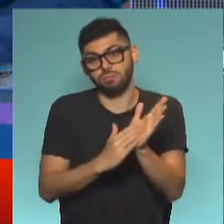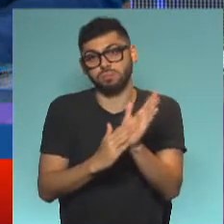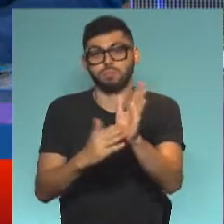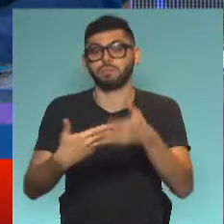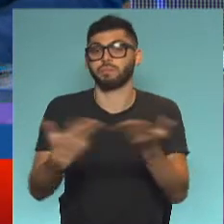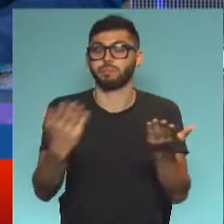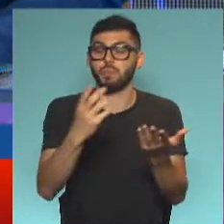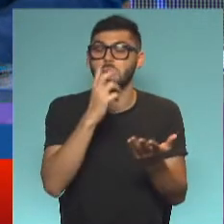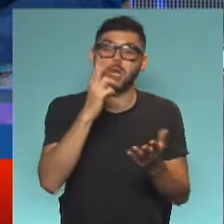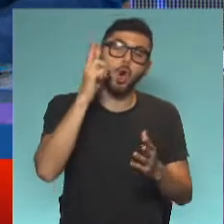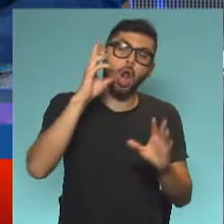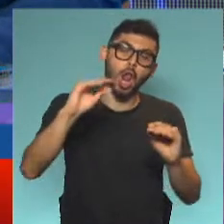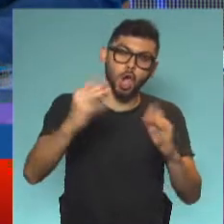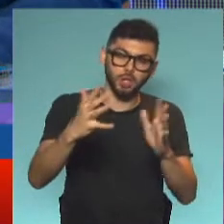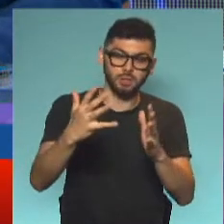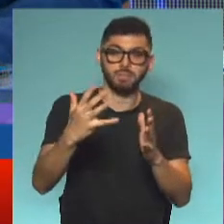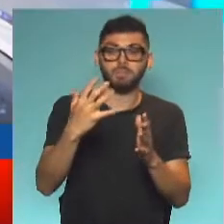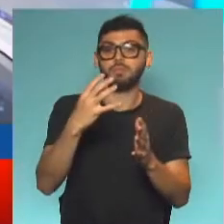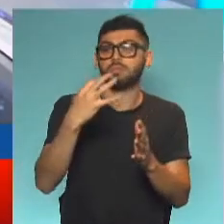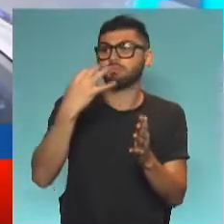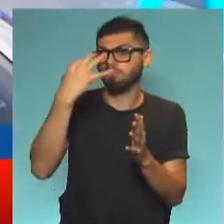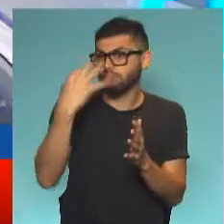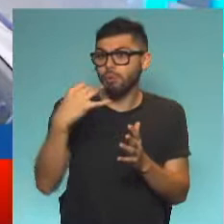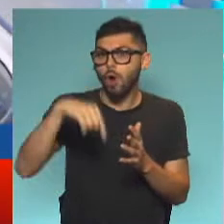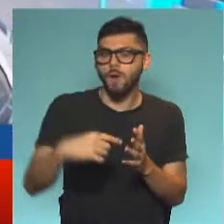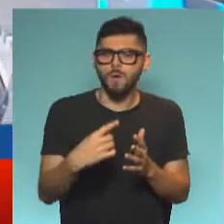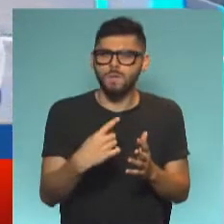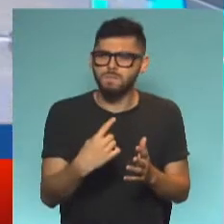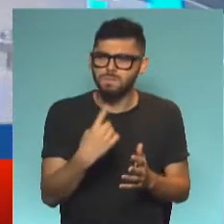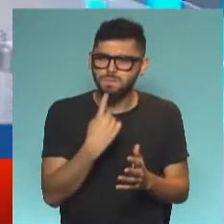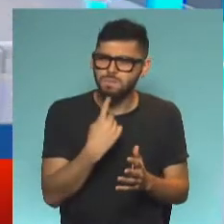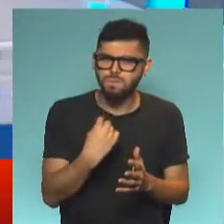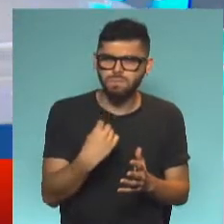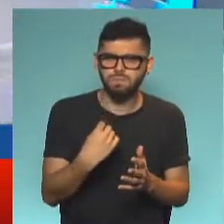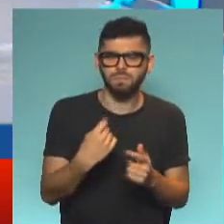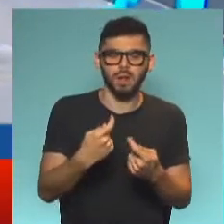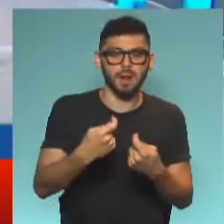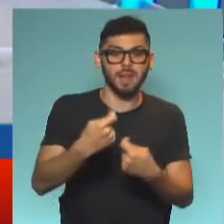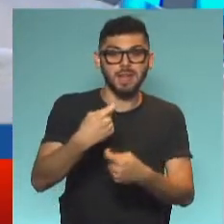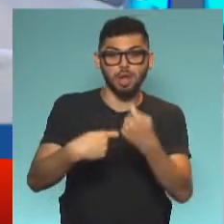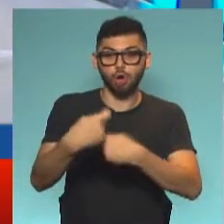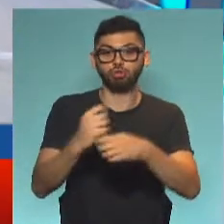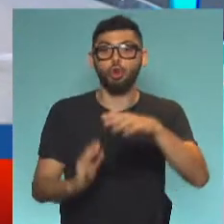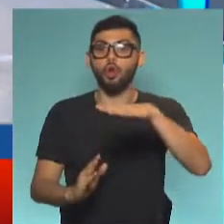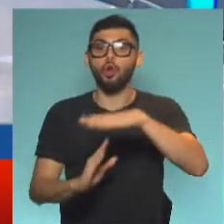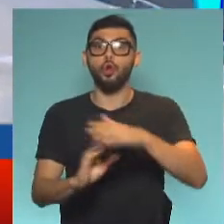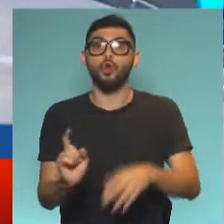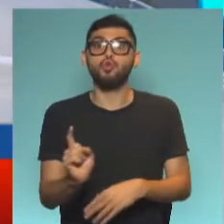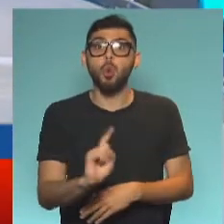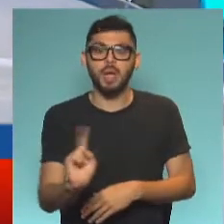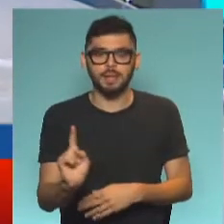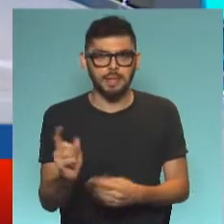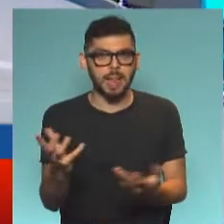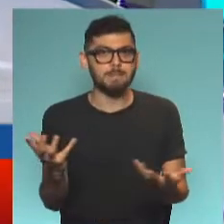20. Lo que había quedado más enrarecido en el día de hoy era la situación de las actividades, los comercios no esenciales. Claro, hasta ahora lo que